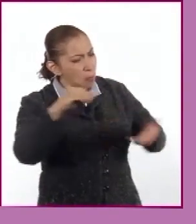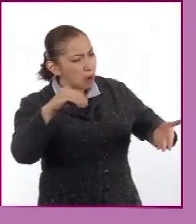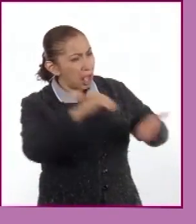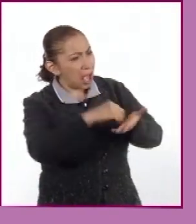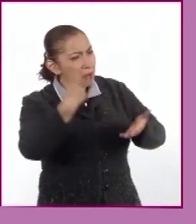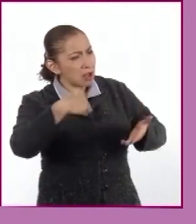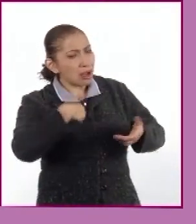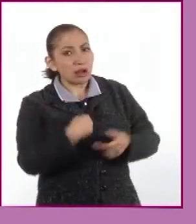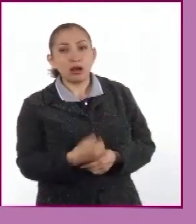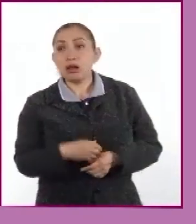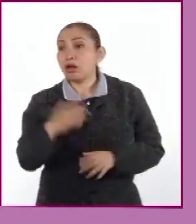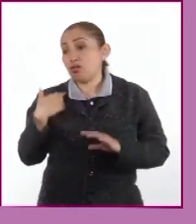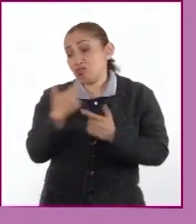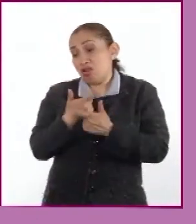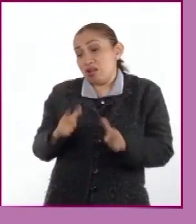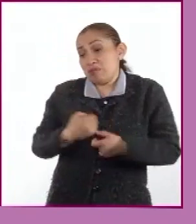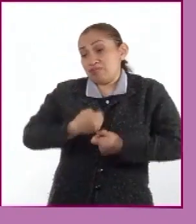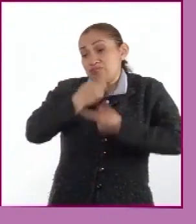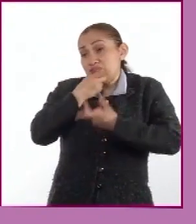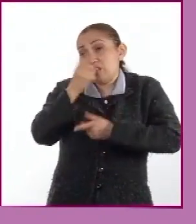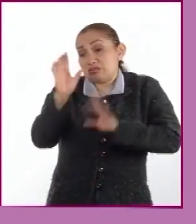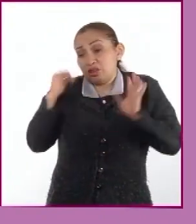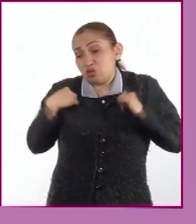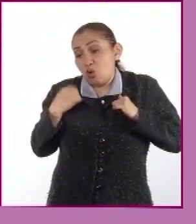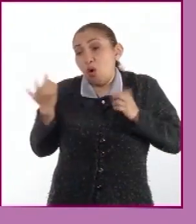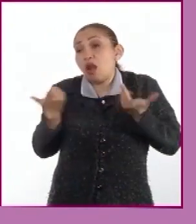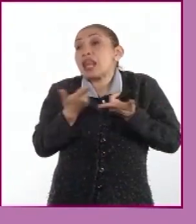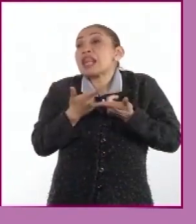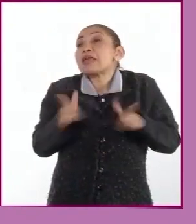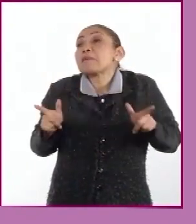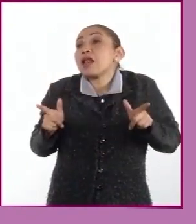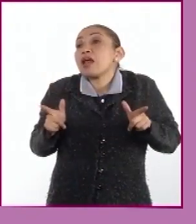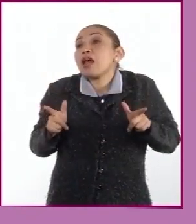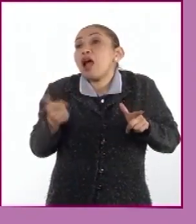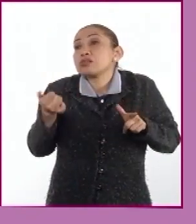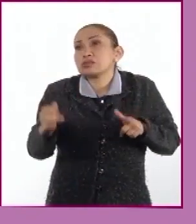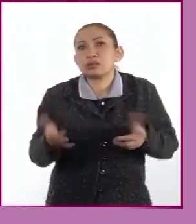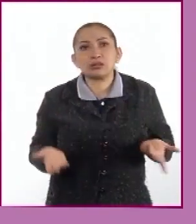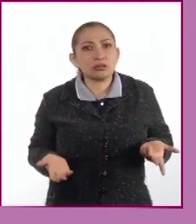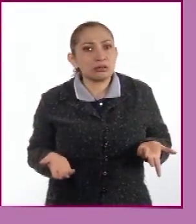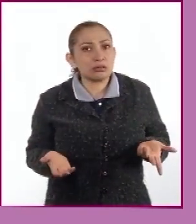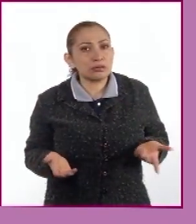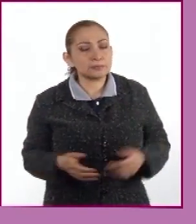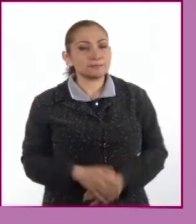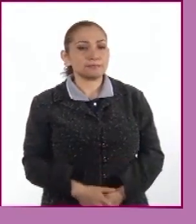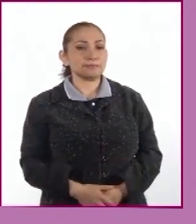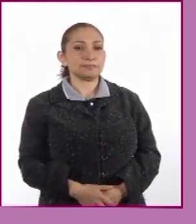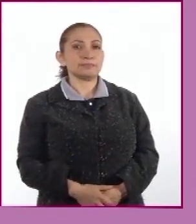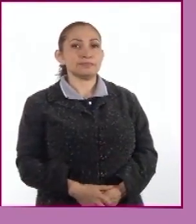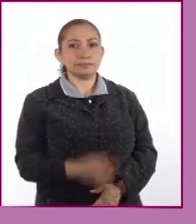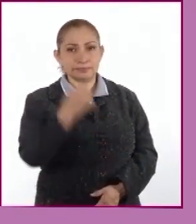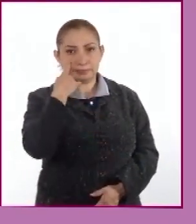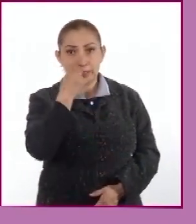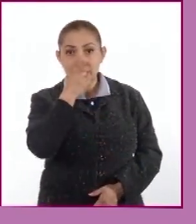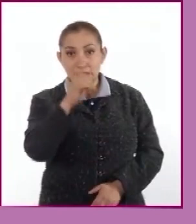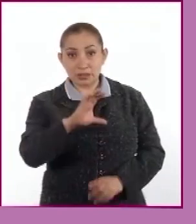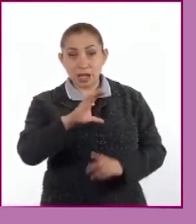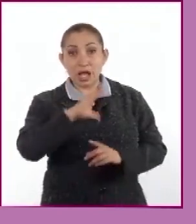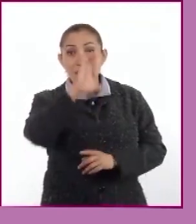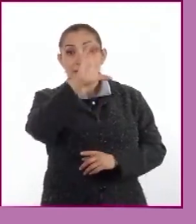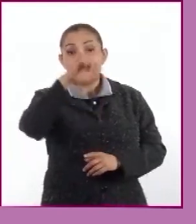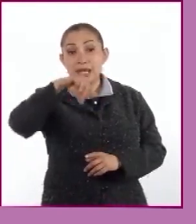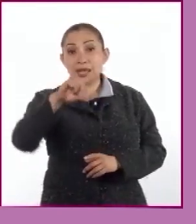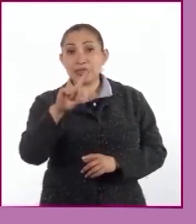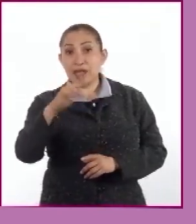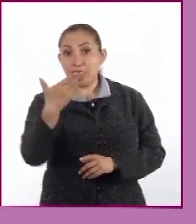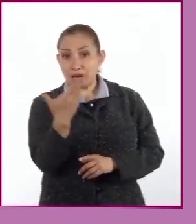dijo que ejerció su derecho a la libertad de expresión y de acceso a la información, así tal cual. De acuerdo con la Comisión Nacional de los